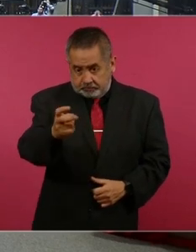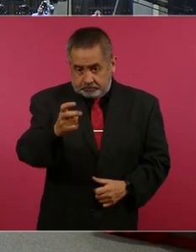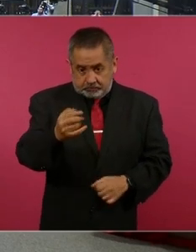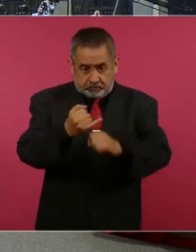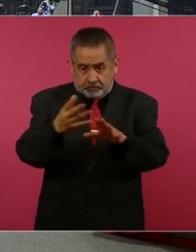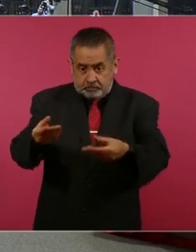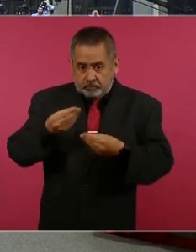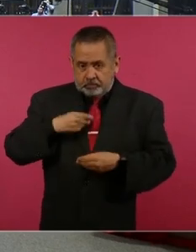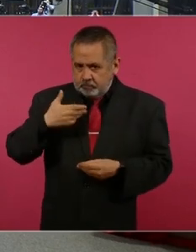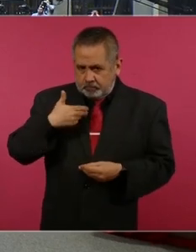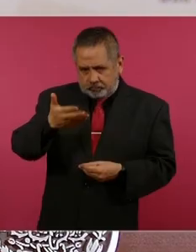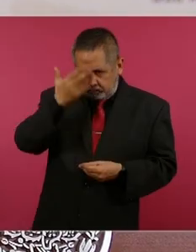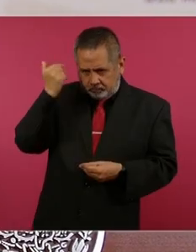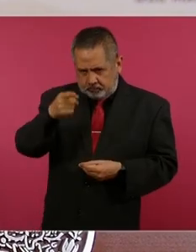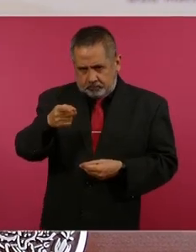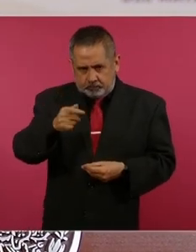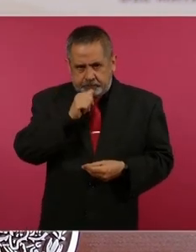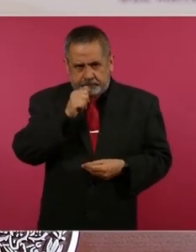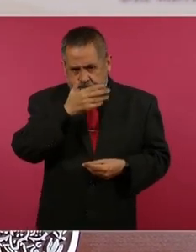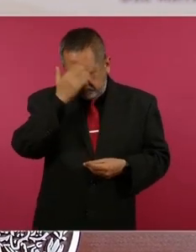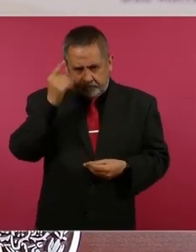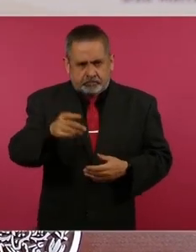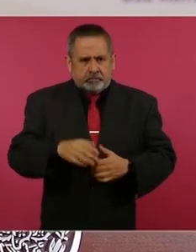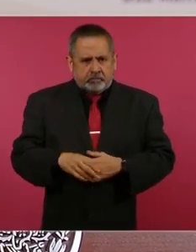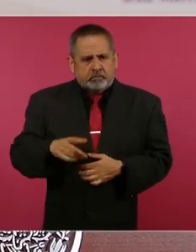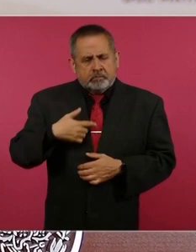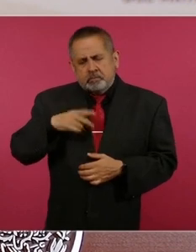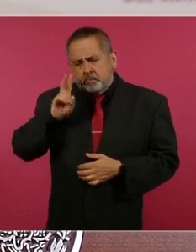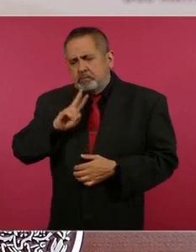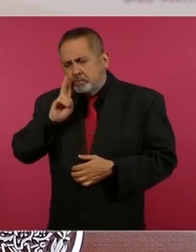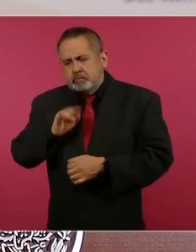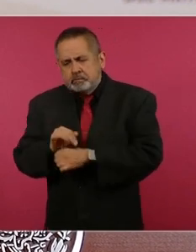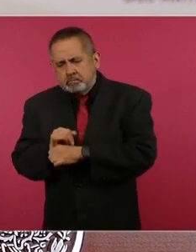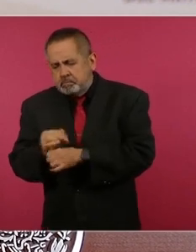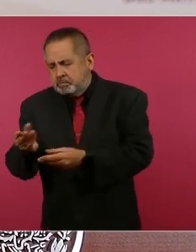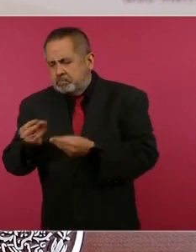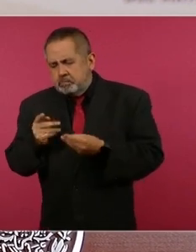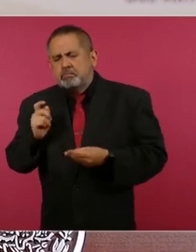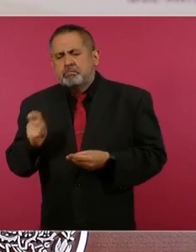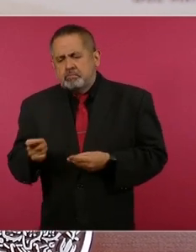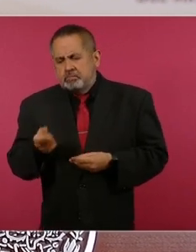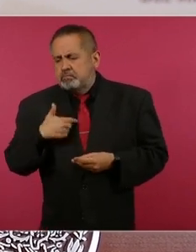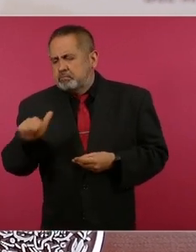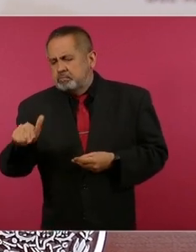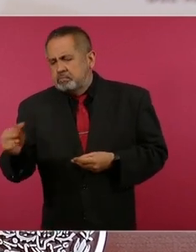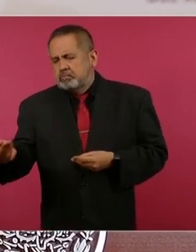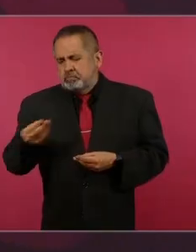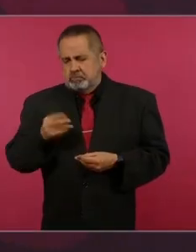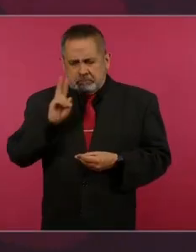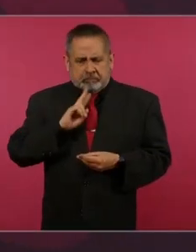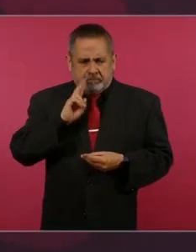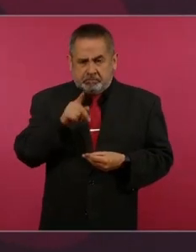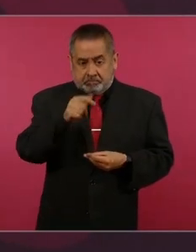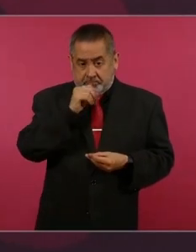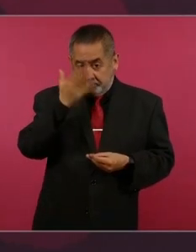sobre eso, no tengo información sobre eso. Lo vamos a